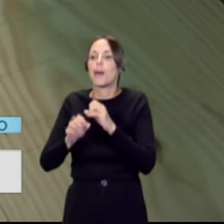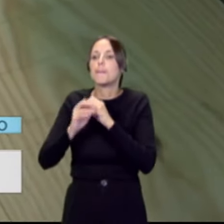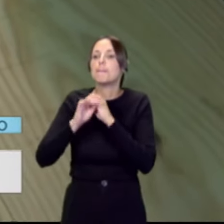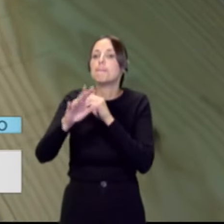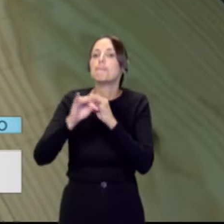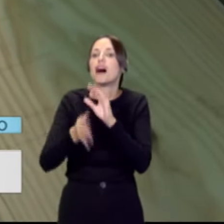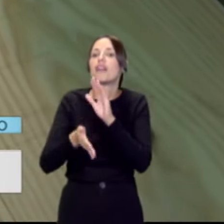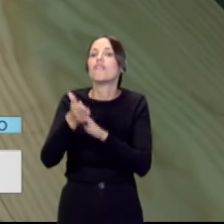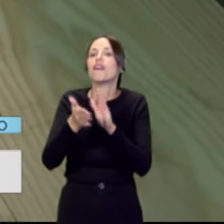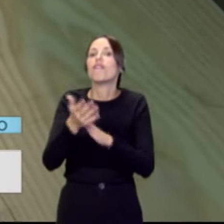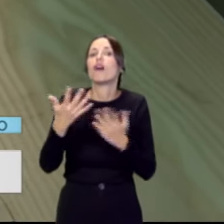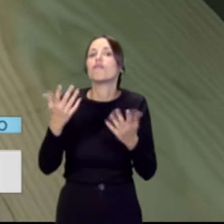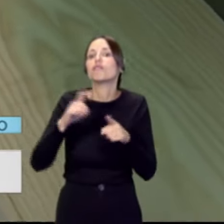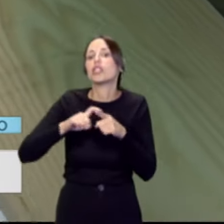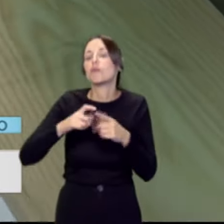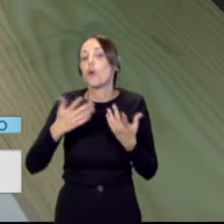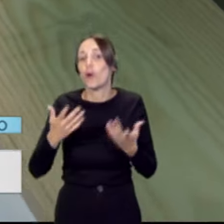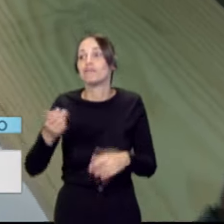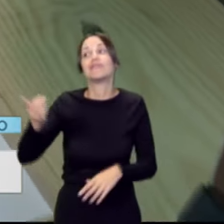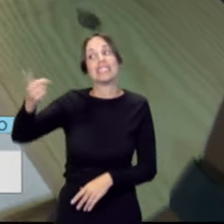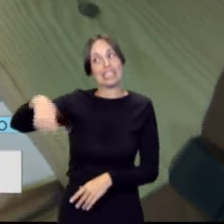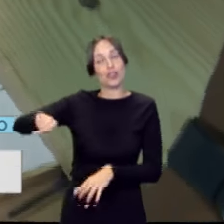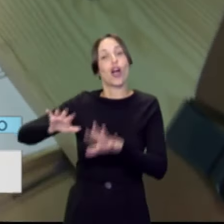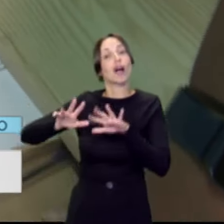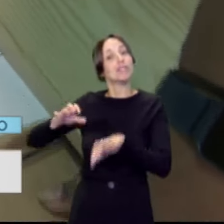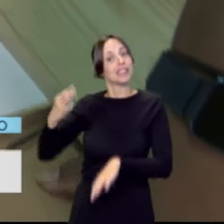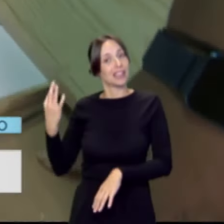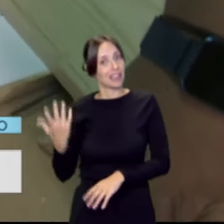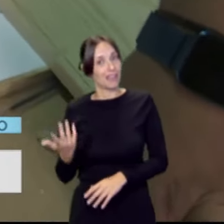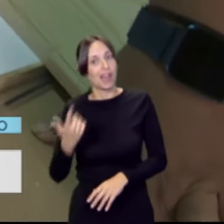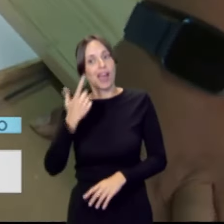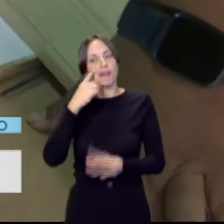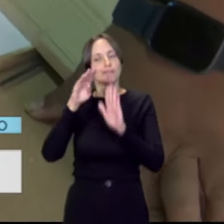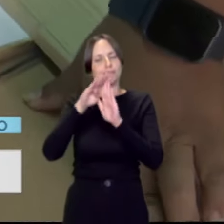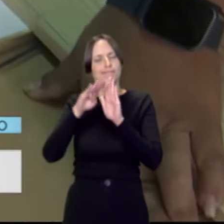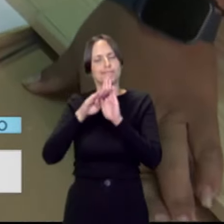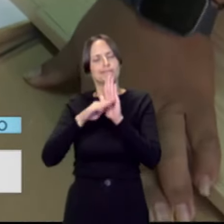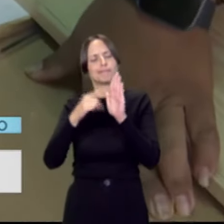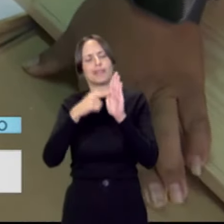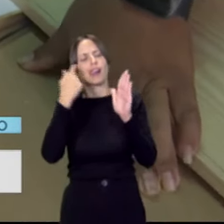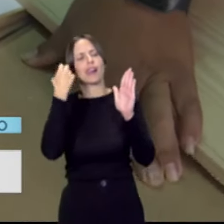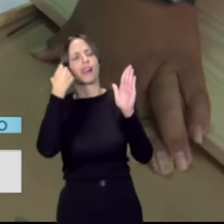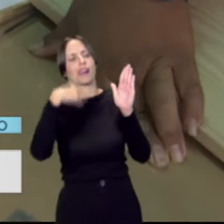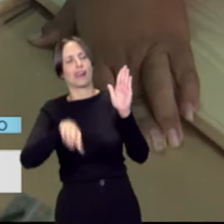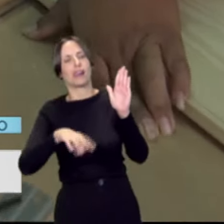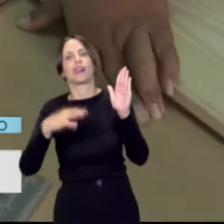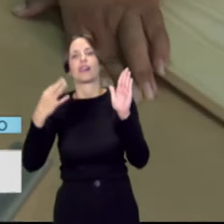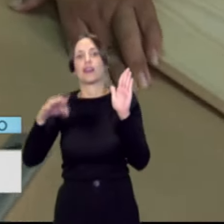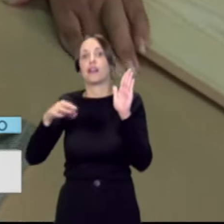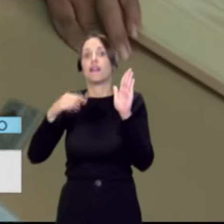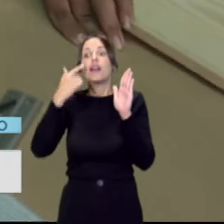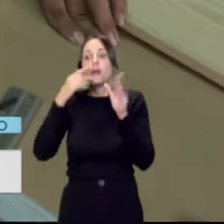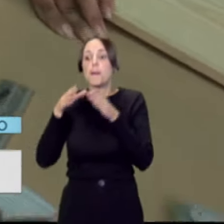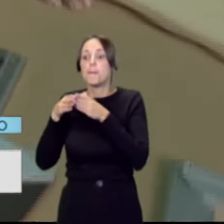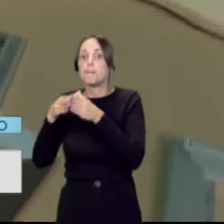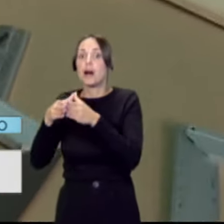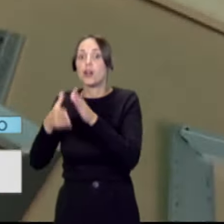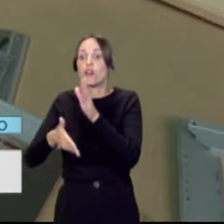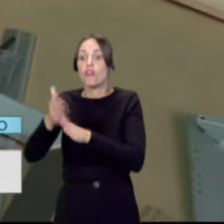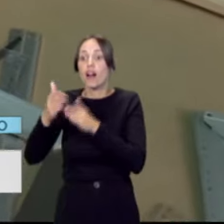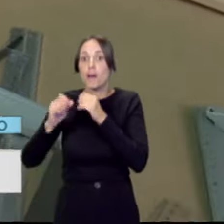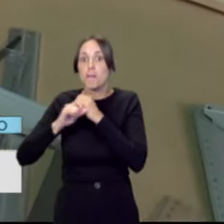el mar que navega y todas esas cosas, y es lo que están aprendiendo aquí, a tener en cuenta todas esas cosas, ¿no?, y saber la necesidad del barco, la necesidad que va a tener a navegar, pues